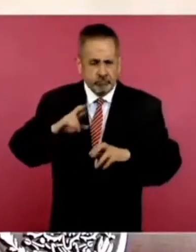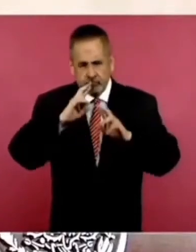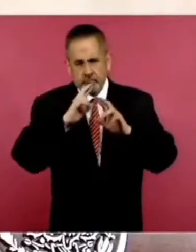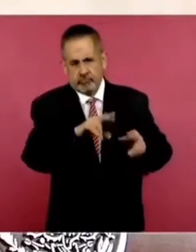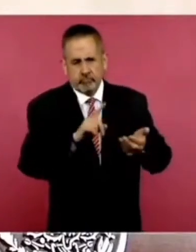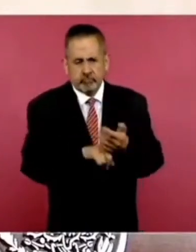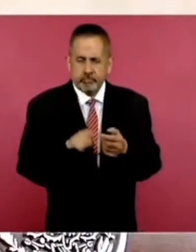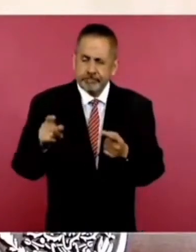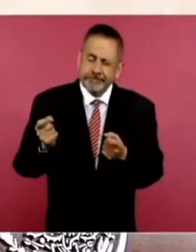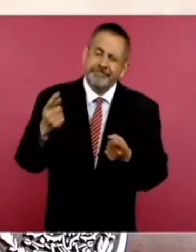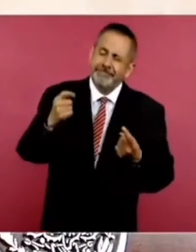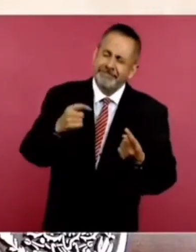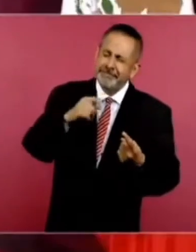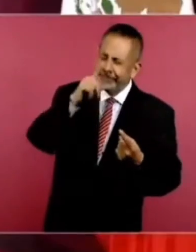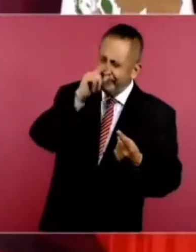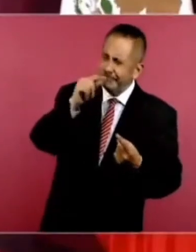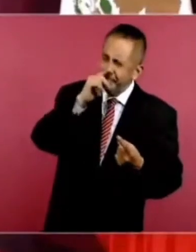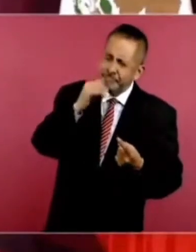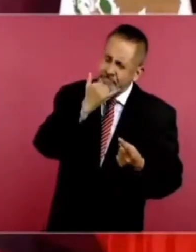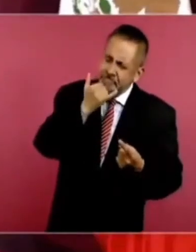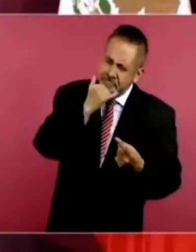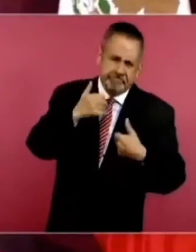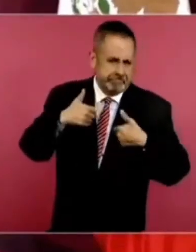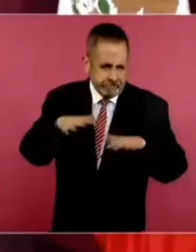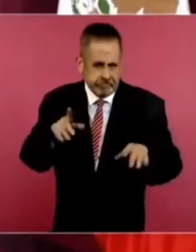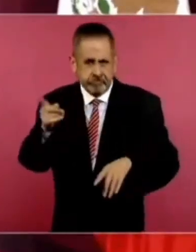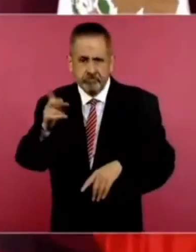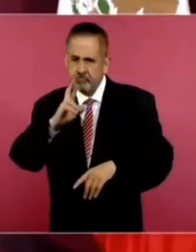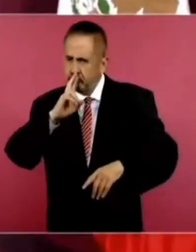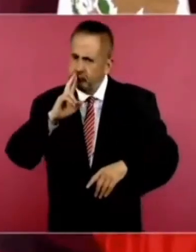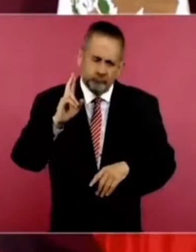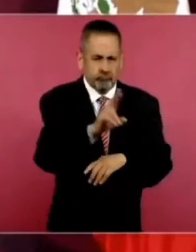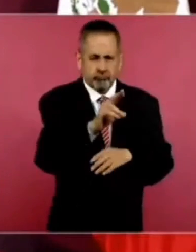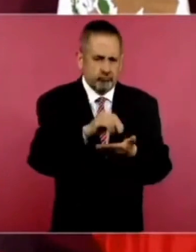tiene sus cosas cuestionables.